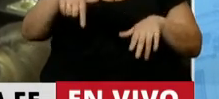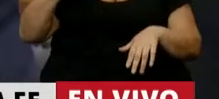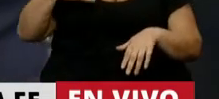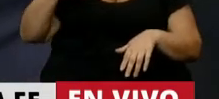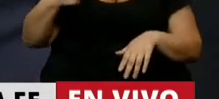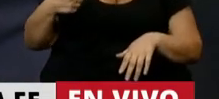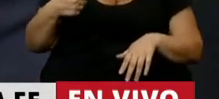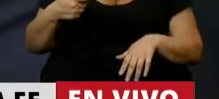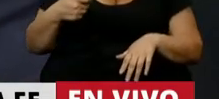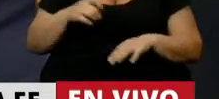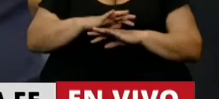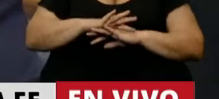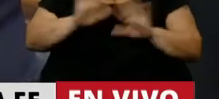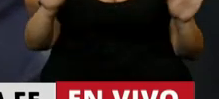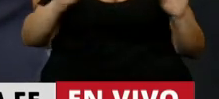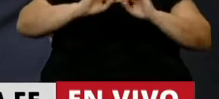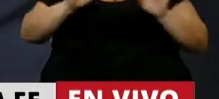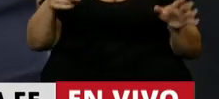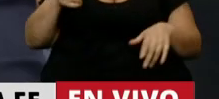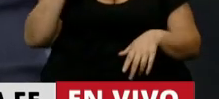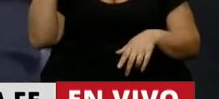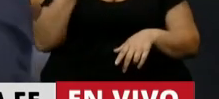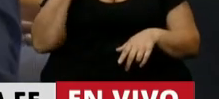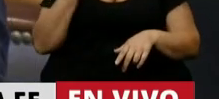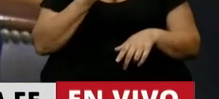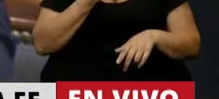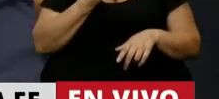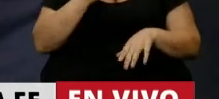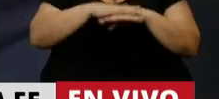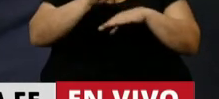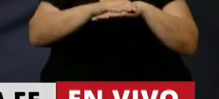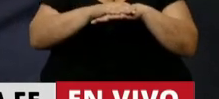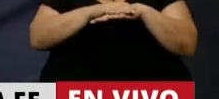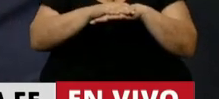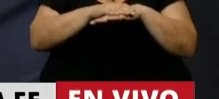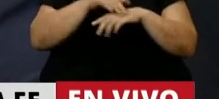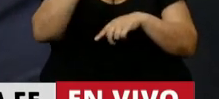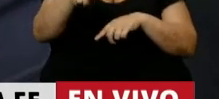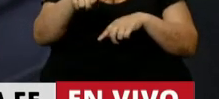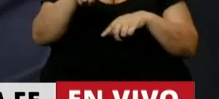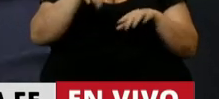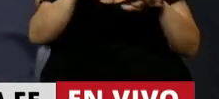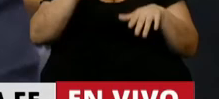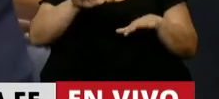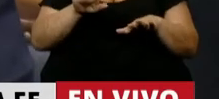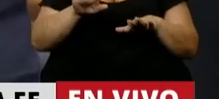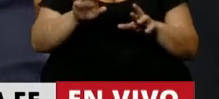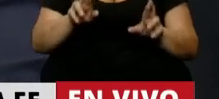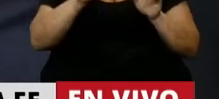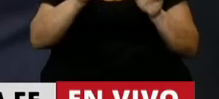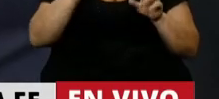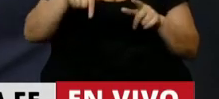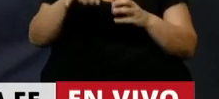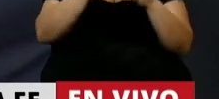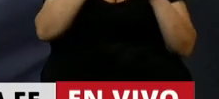argentina, presidente, deja mucho que desear y todos somos responsables de esa situación. Espero que